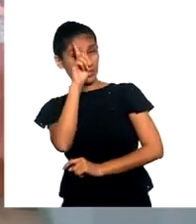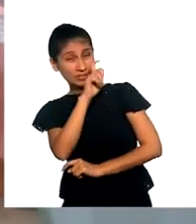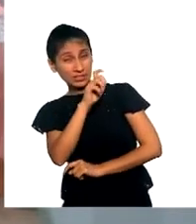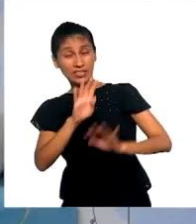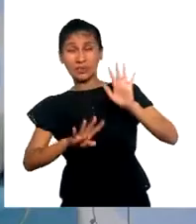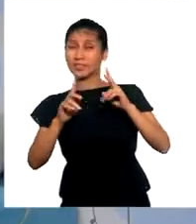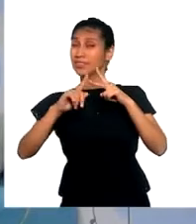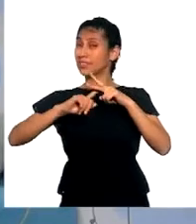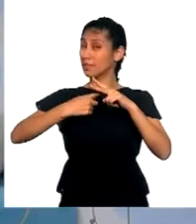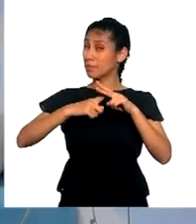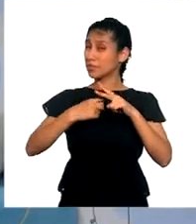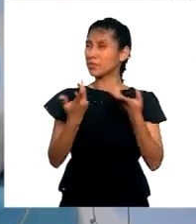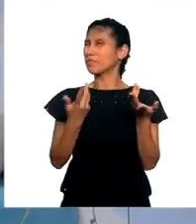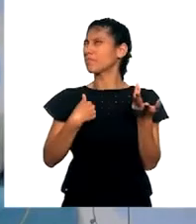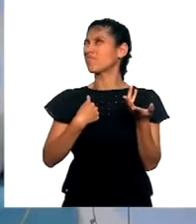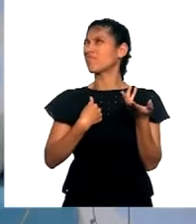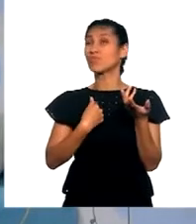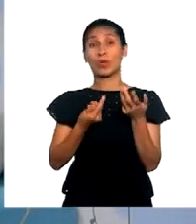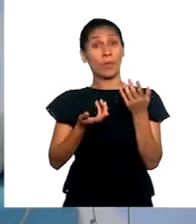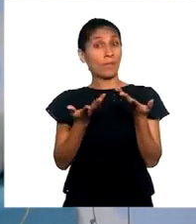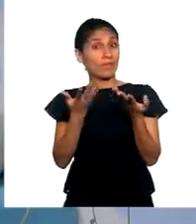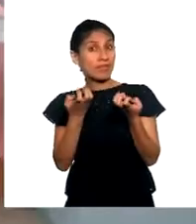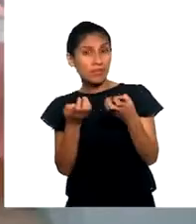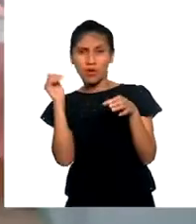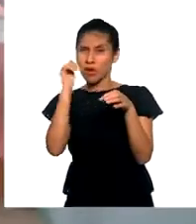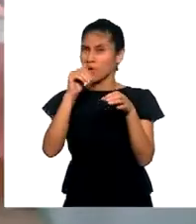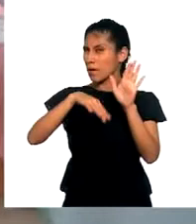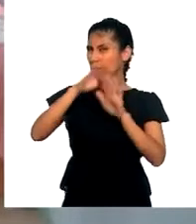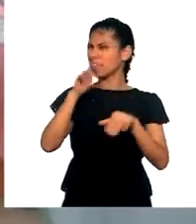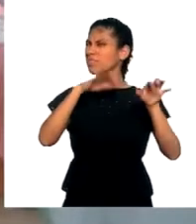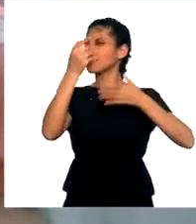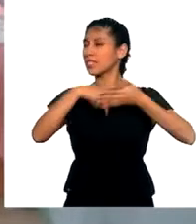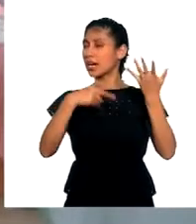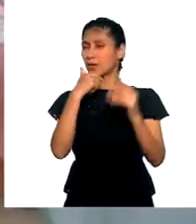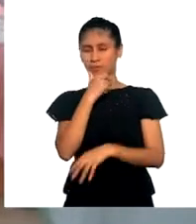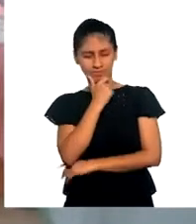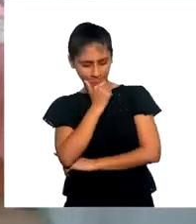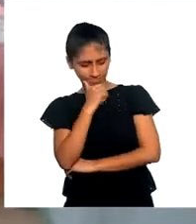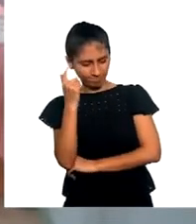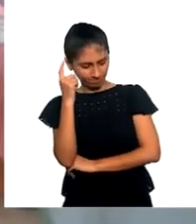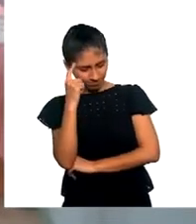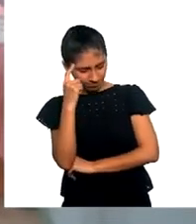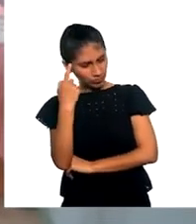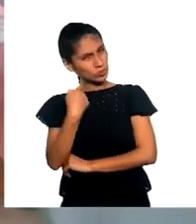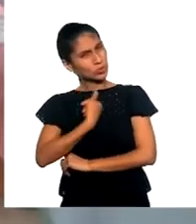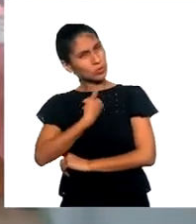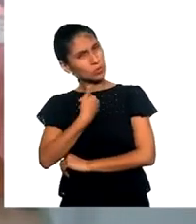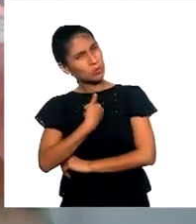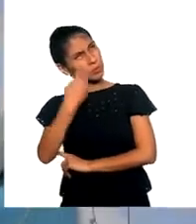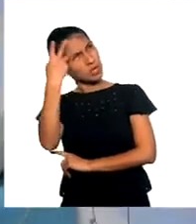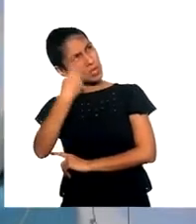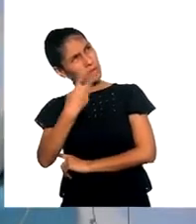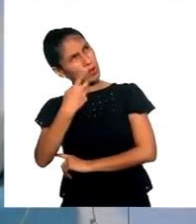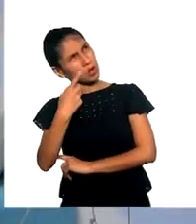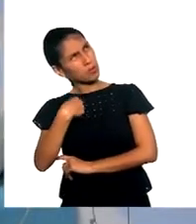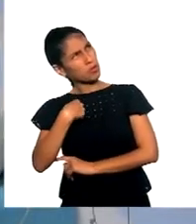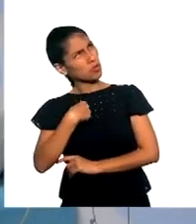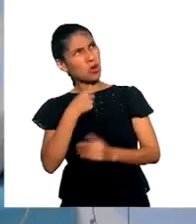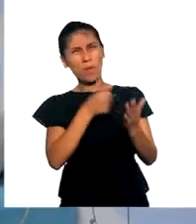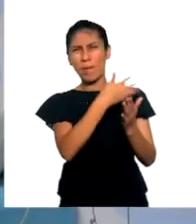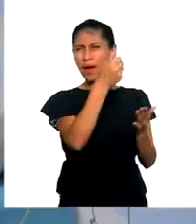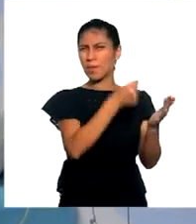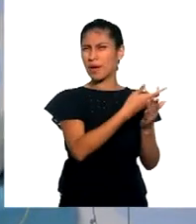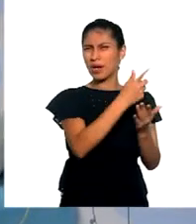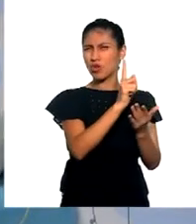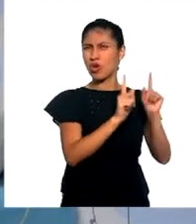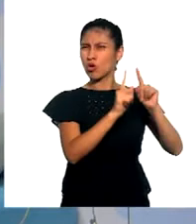empezar qué puedo hacer para ahorrar más como defino que gastos reducir qué es